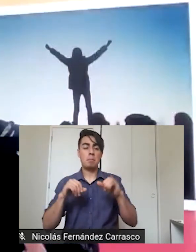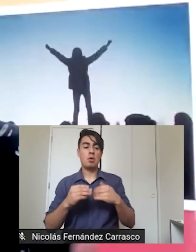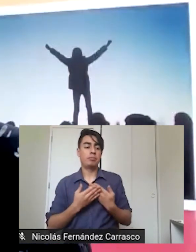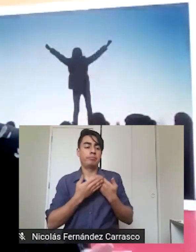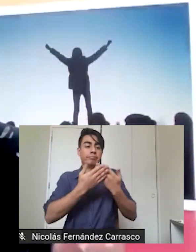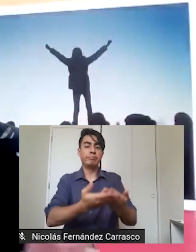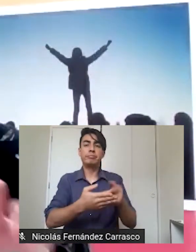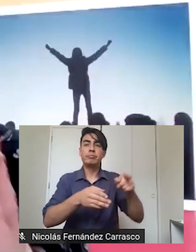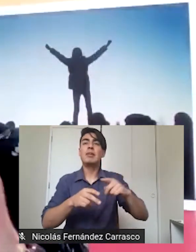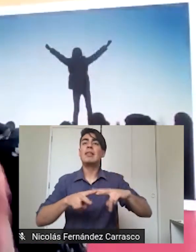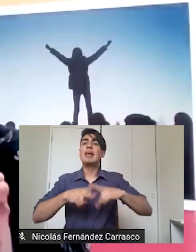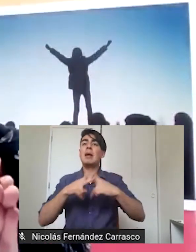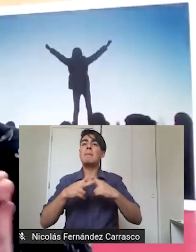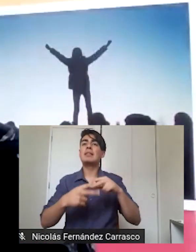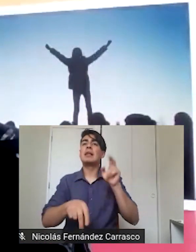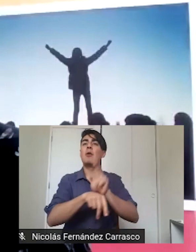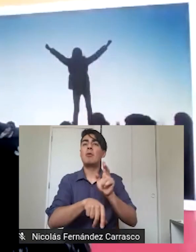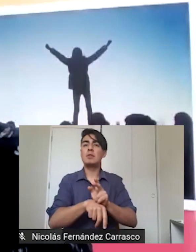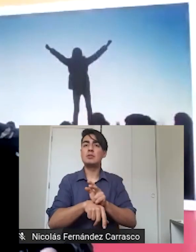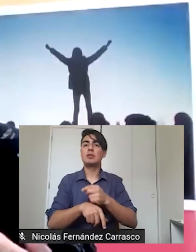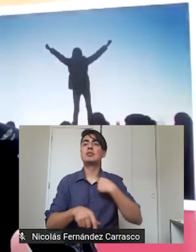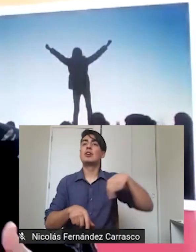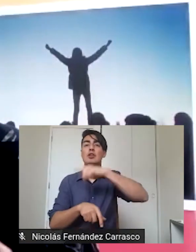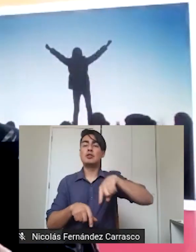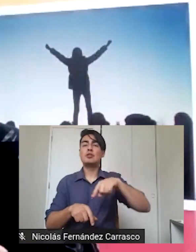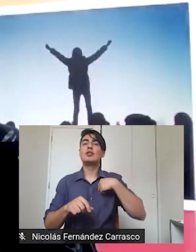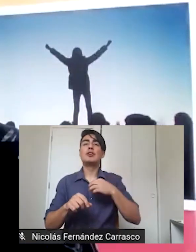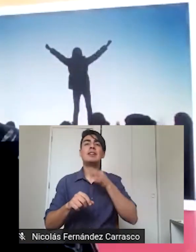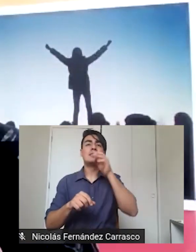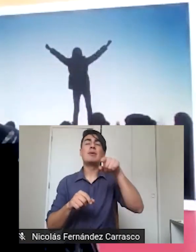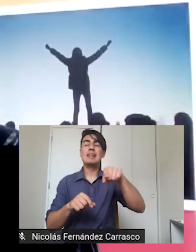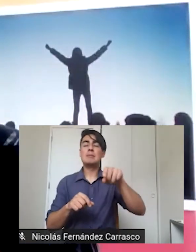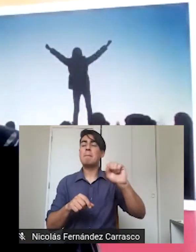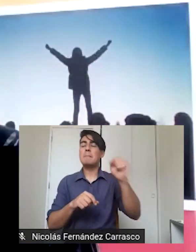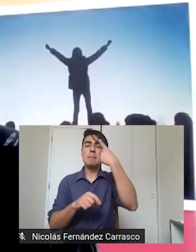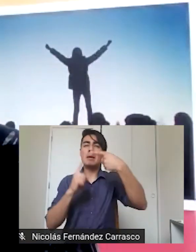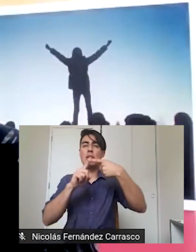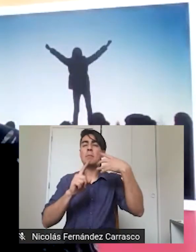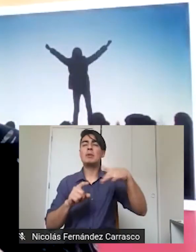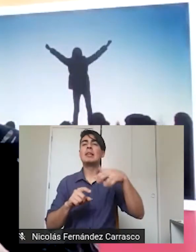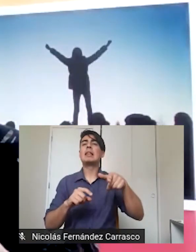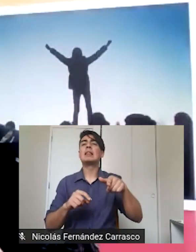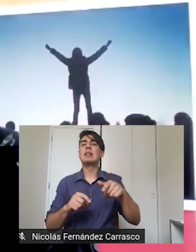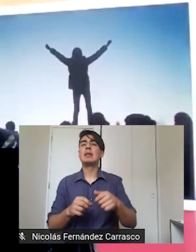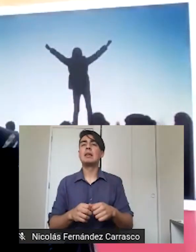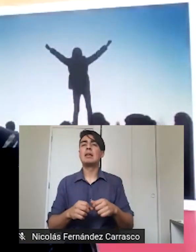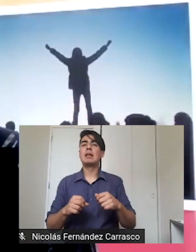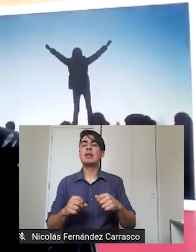estudiantes como de nuestras herramientas y nosotros les decimos a ellos primero que todo.